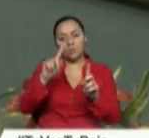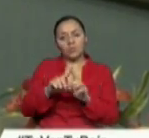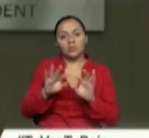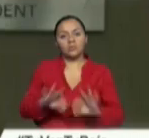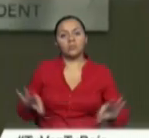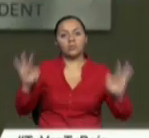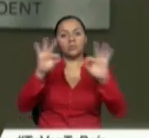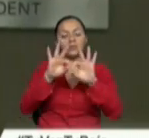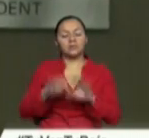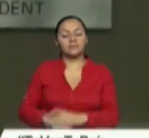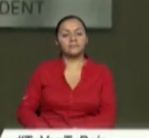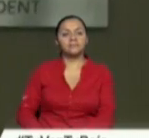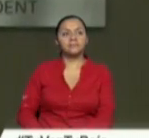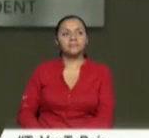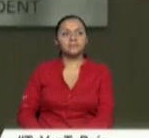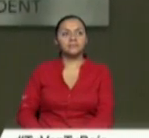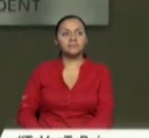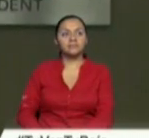importante